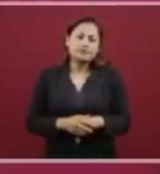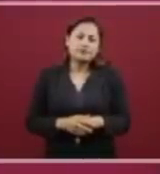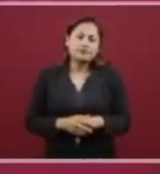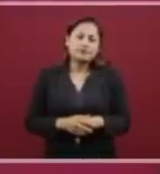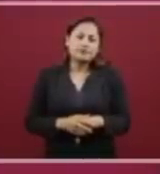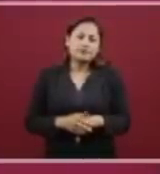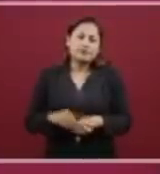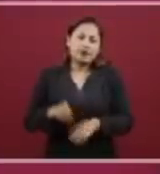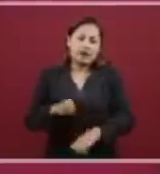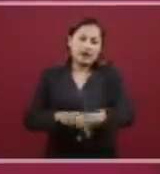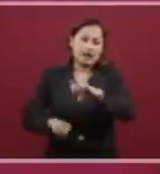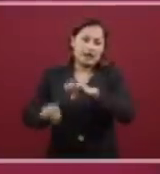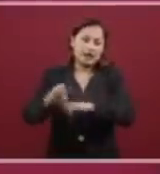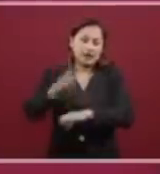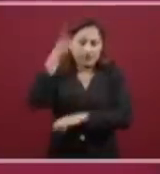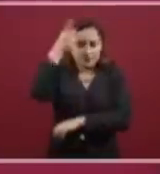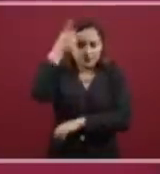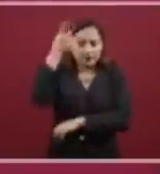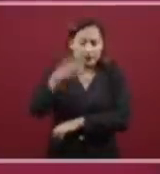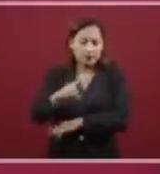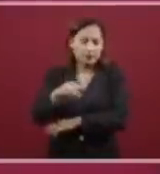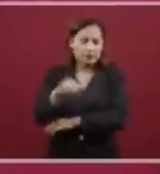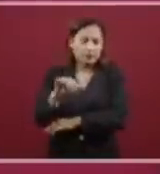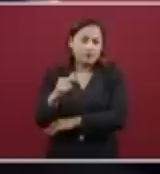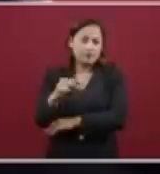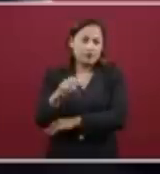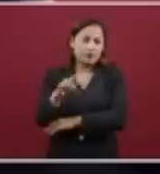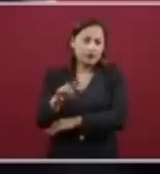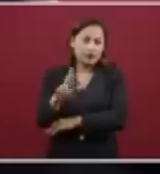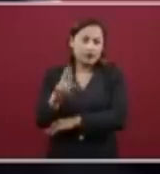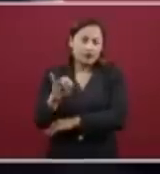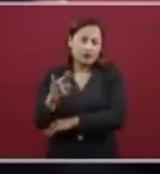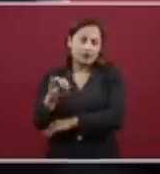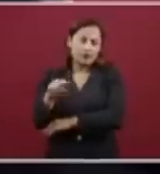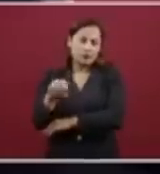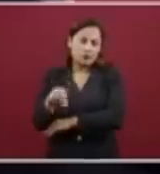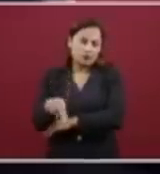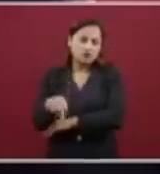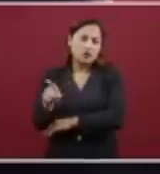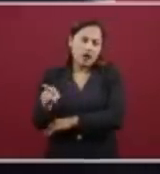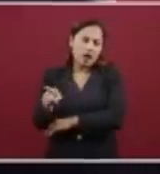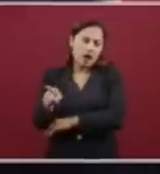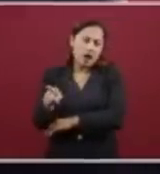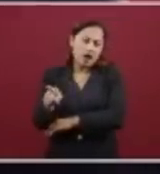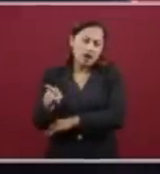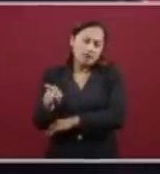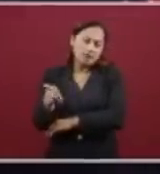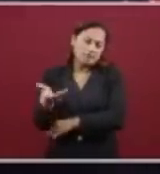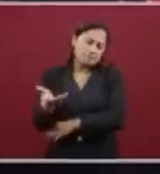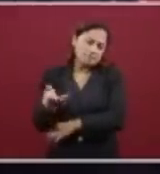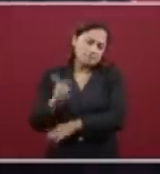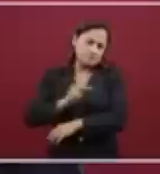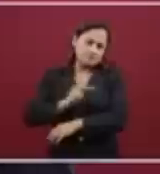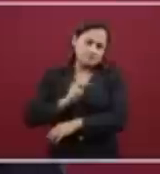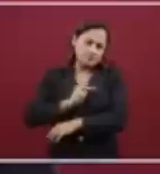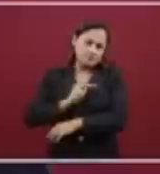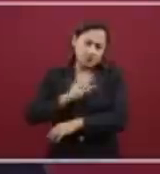miguel rincón en efecto es mi compadre fíjense qué